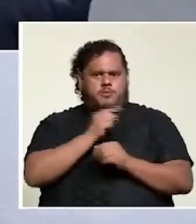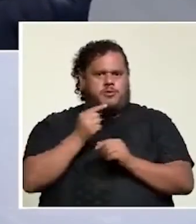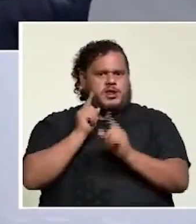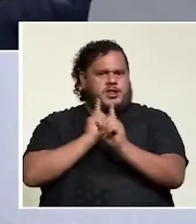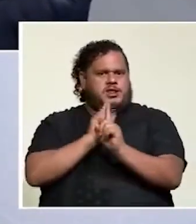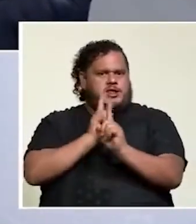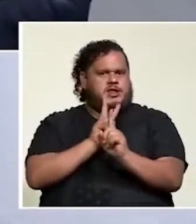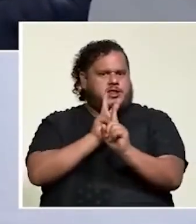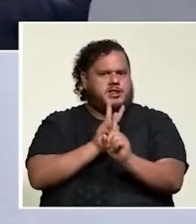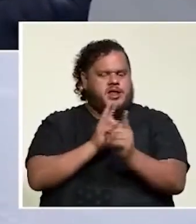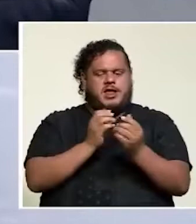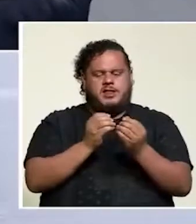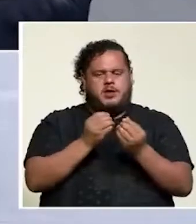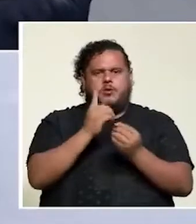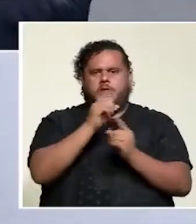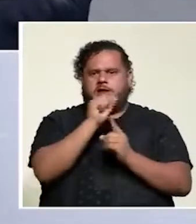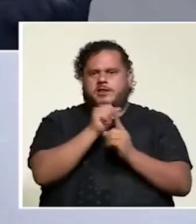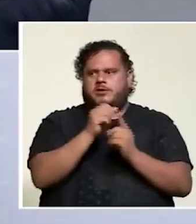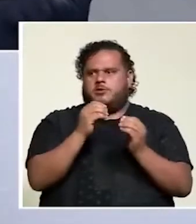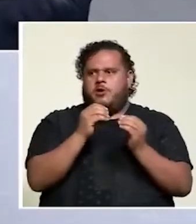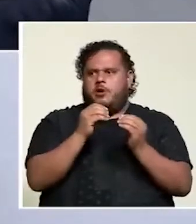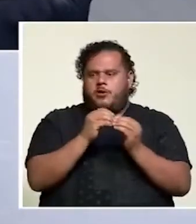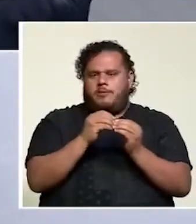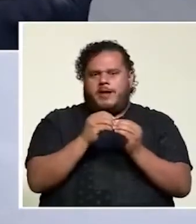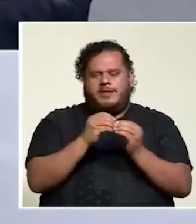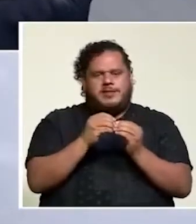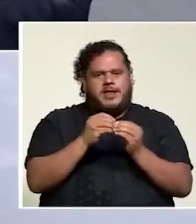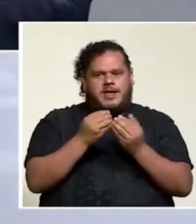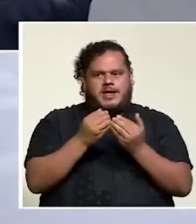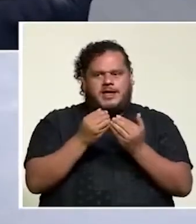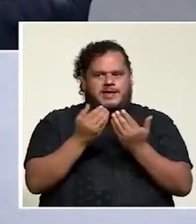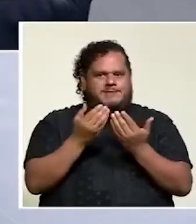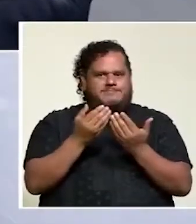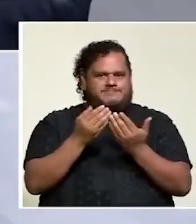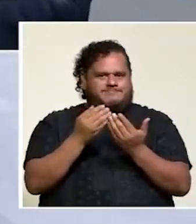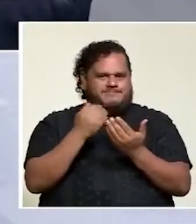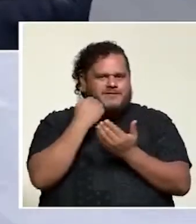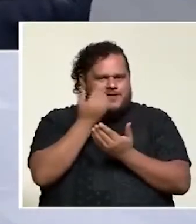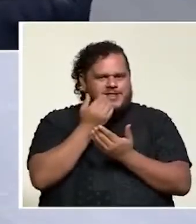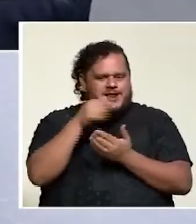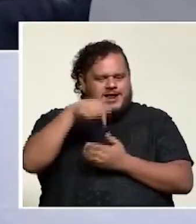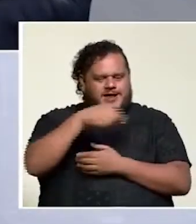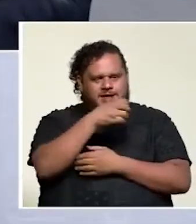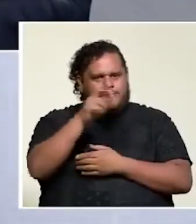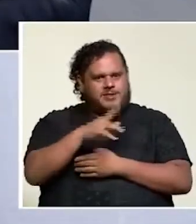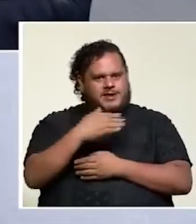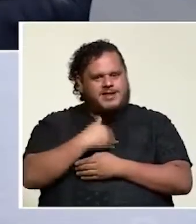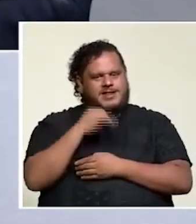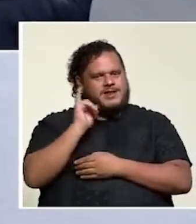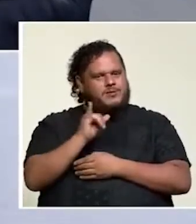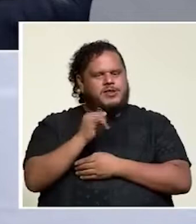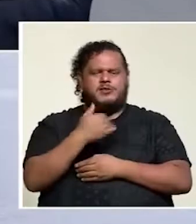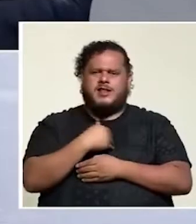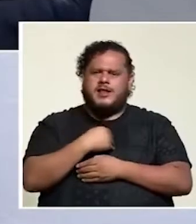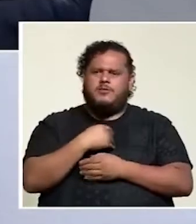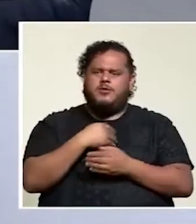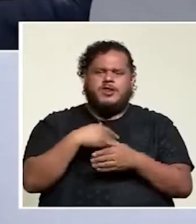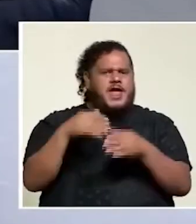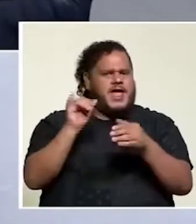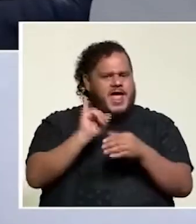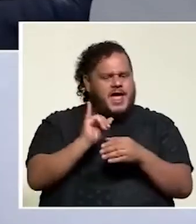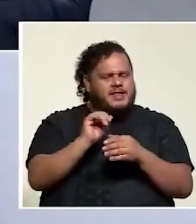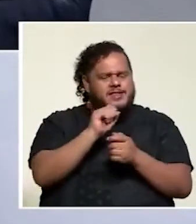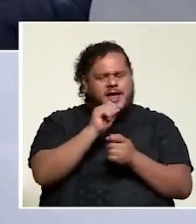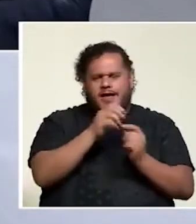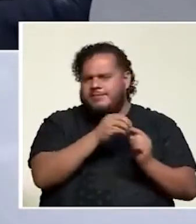en una situación mucho más creada, mucho más montada de alguna manera? Y acá en Costa Rica se da esto, tenemos esta particularidad que es aplaudible, ¿no? A